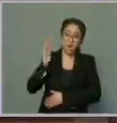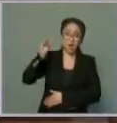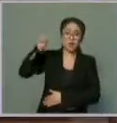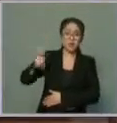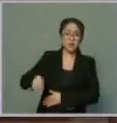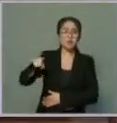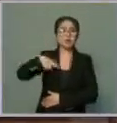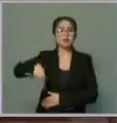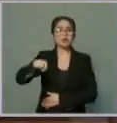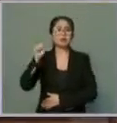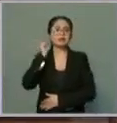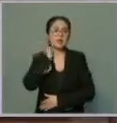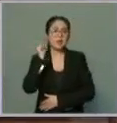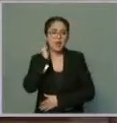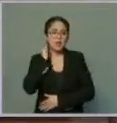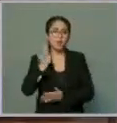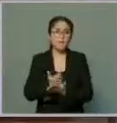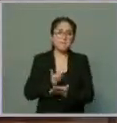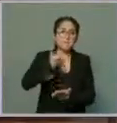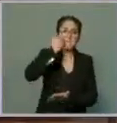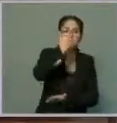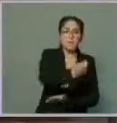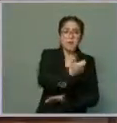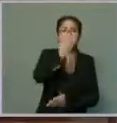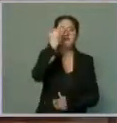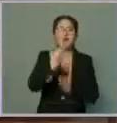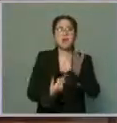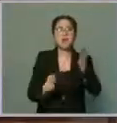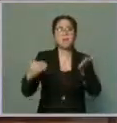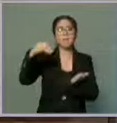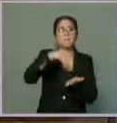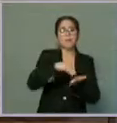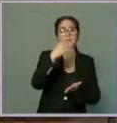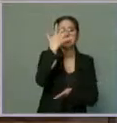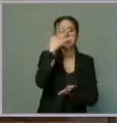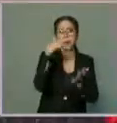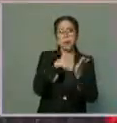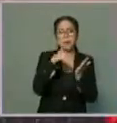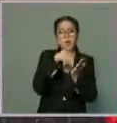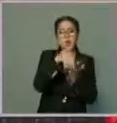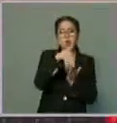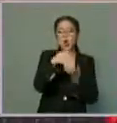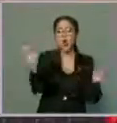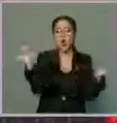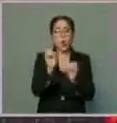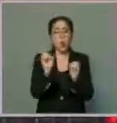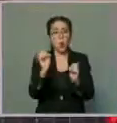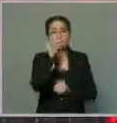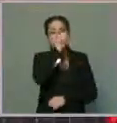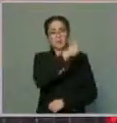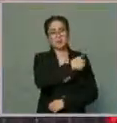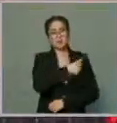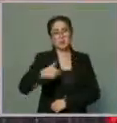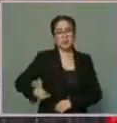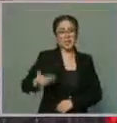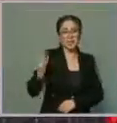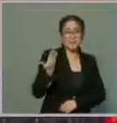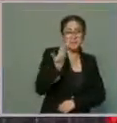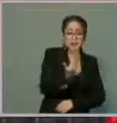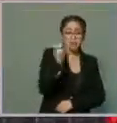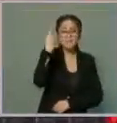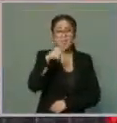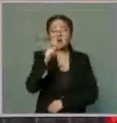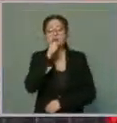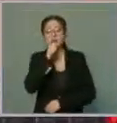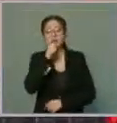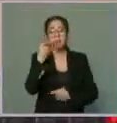aprobó un presupuesto en el que no se incluían los 5,000 millones que el presidente Trump demandaba, pero tenía el consenso este